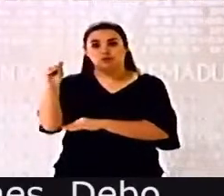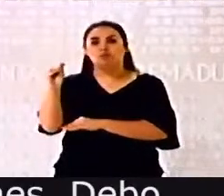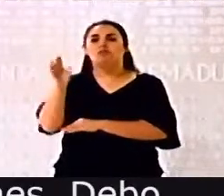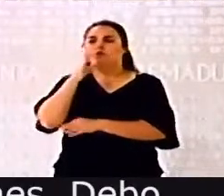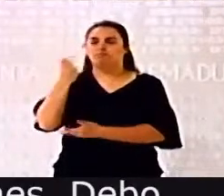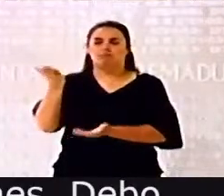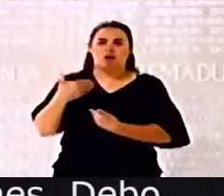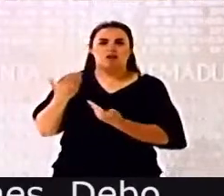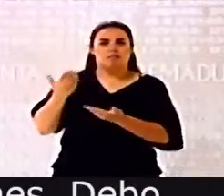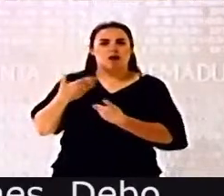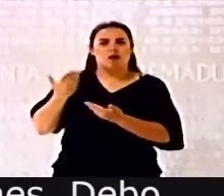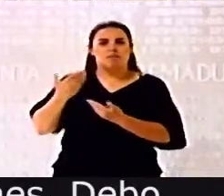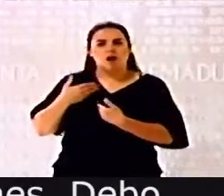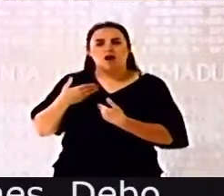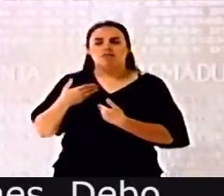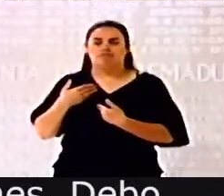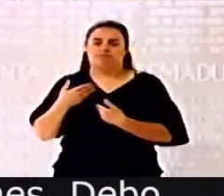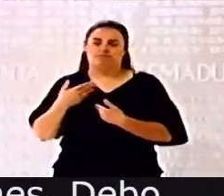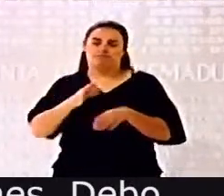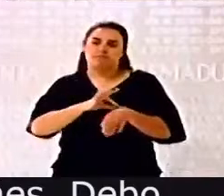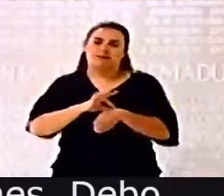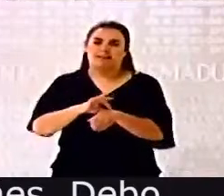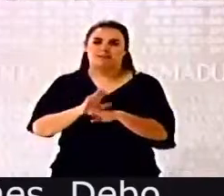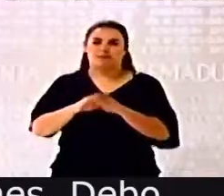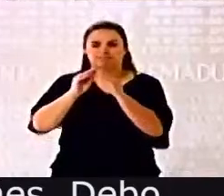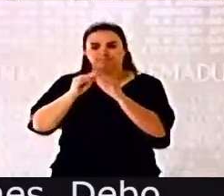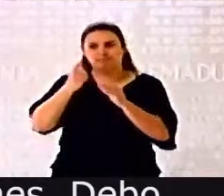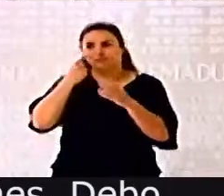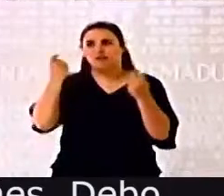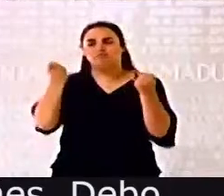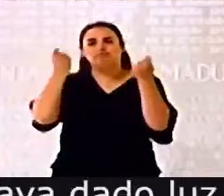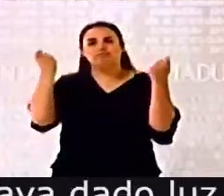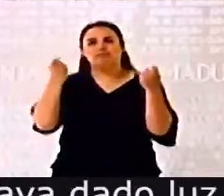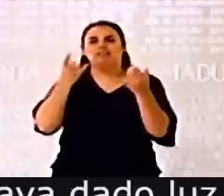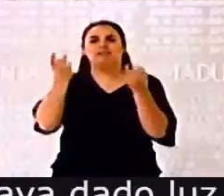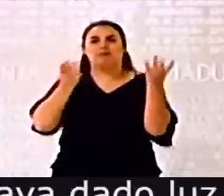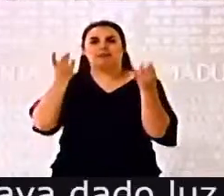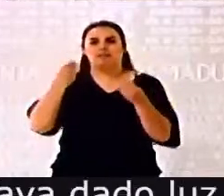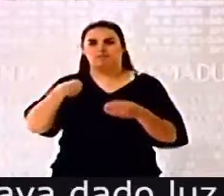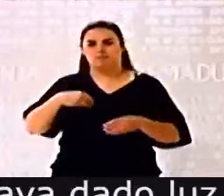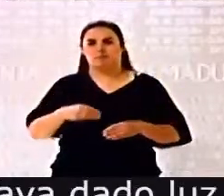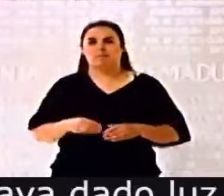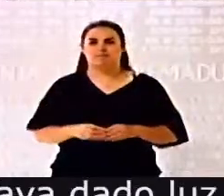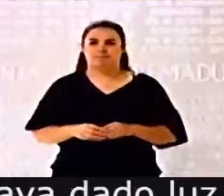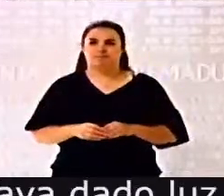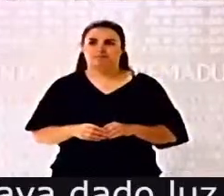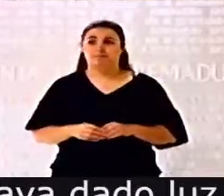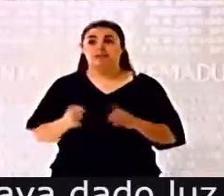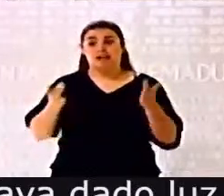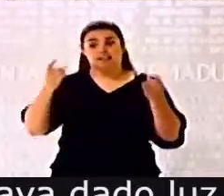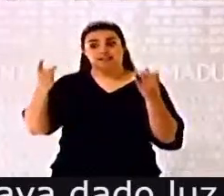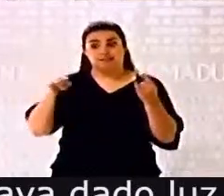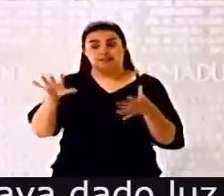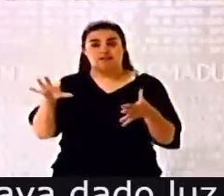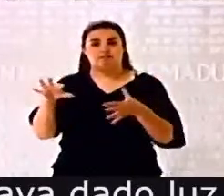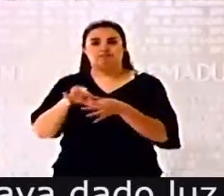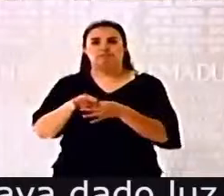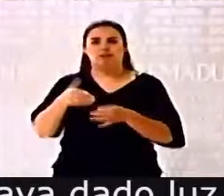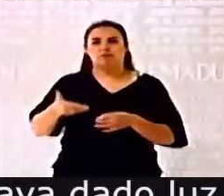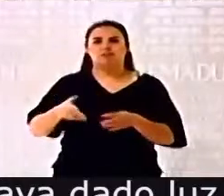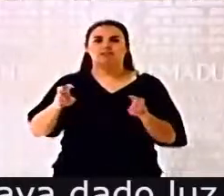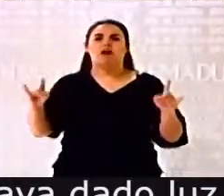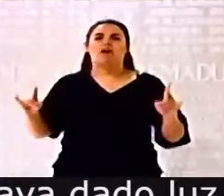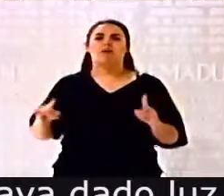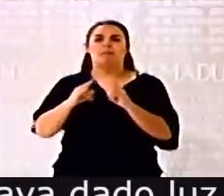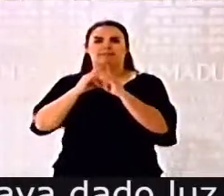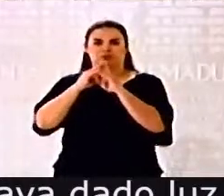haya ayudado, que nos haya dado luz a cómo se celebran estas actividades. Estas actividades tienen que ver sobre todo con los